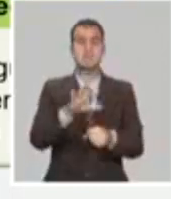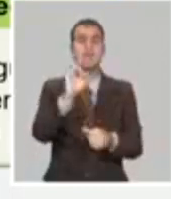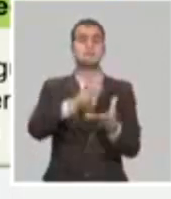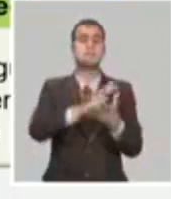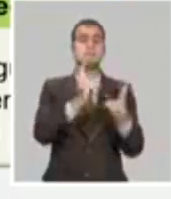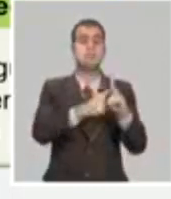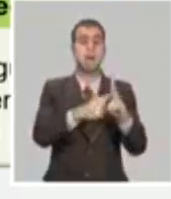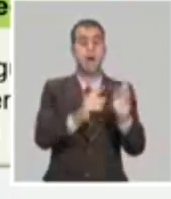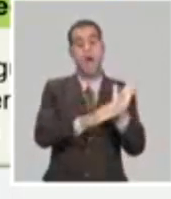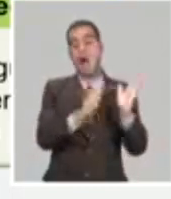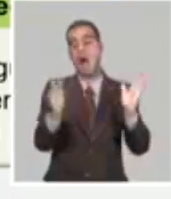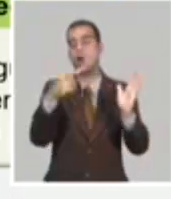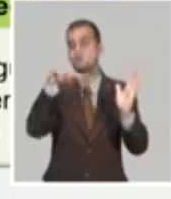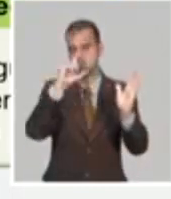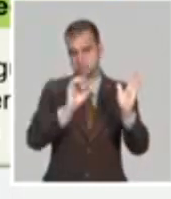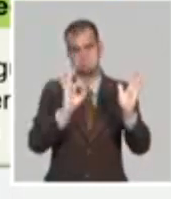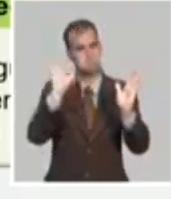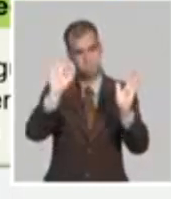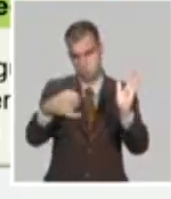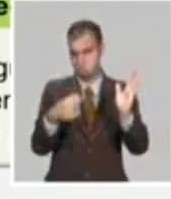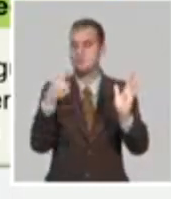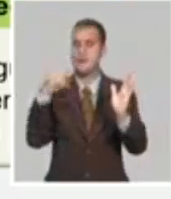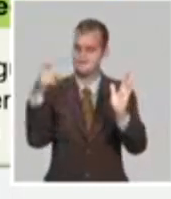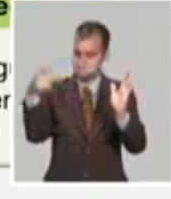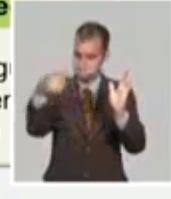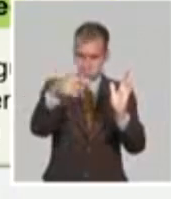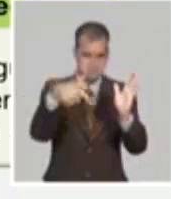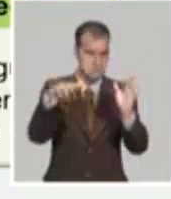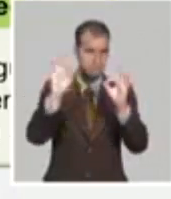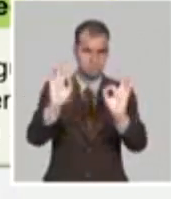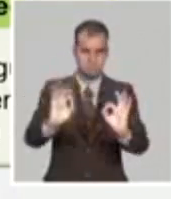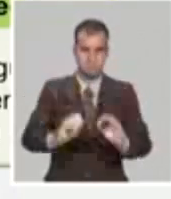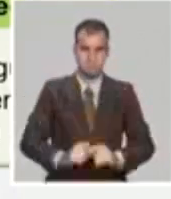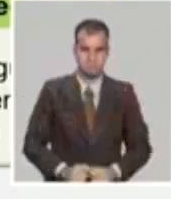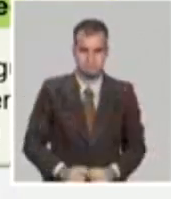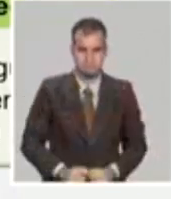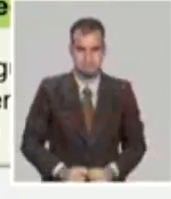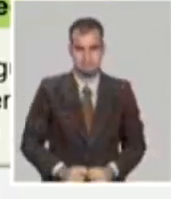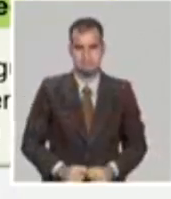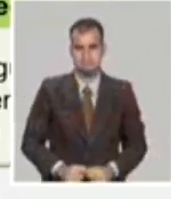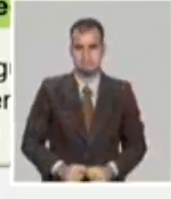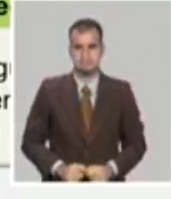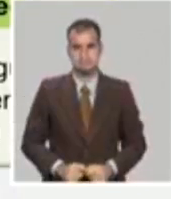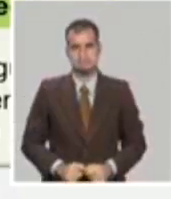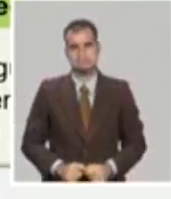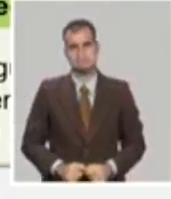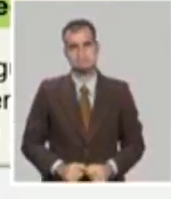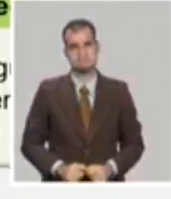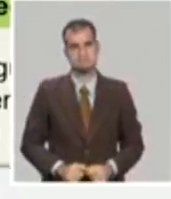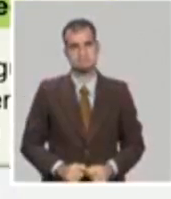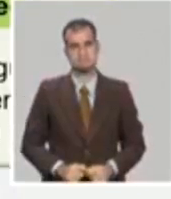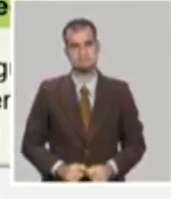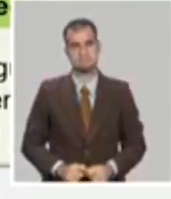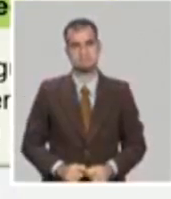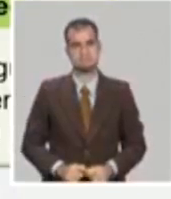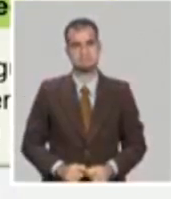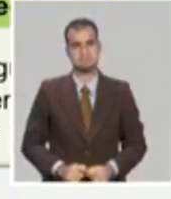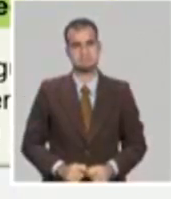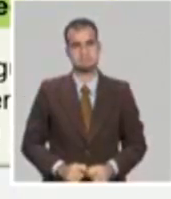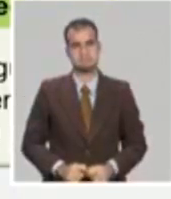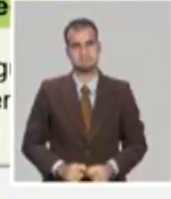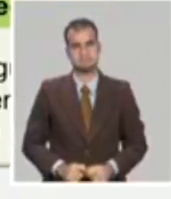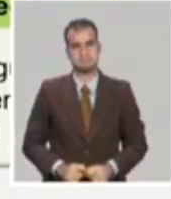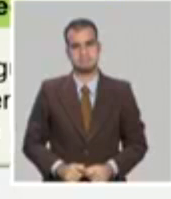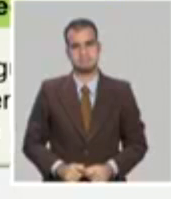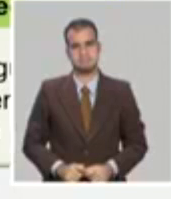el mes de junio también la intervención en Matanzas en todo su territorio. Y en el caso de Pinar del